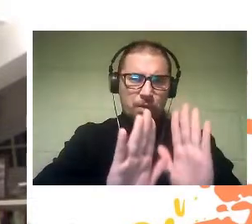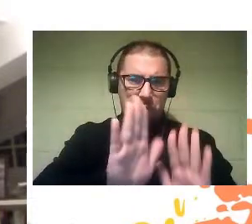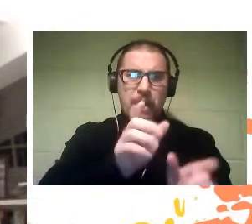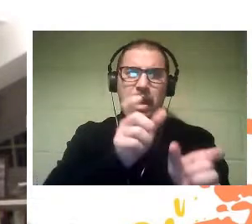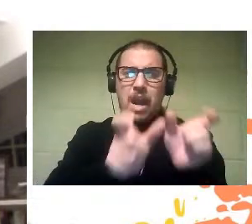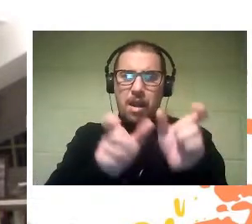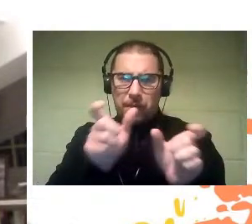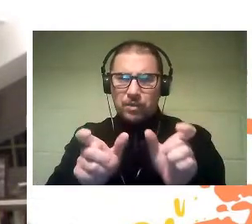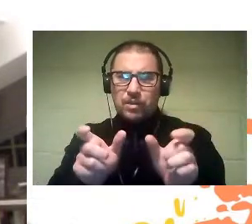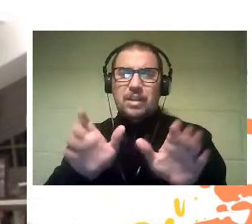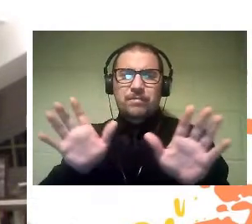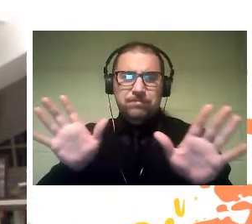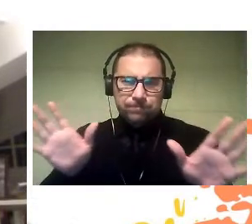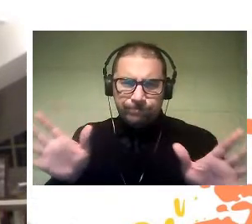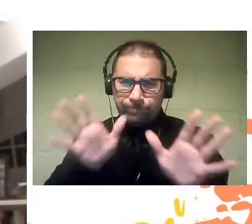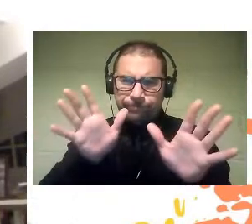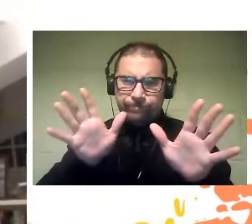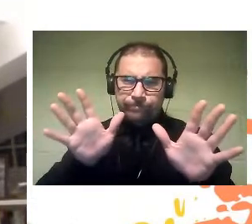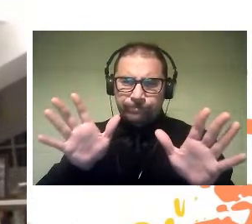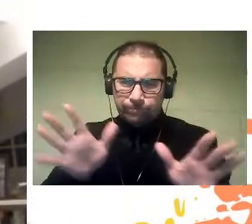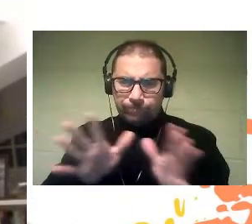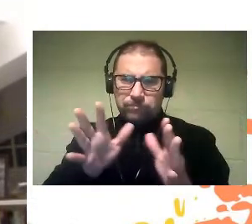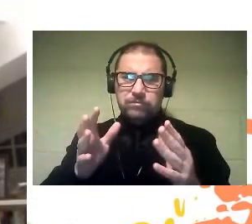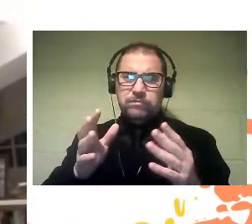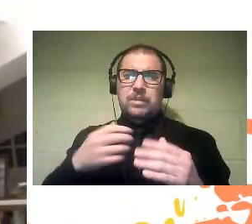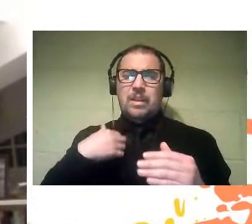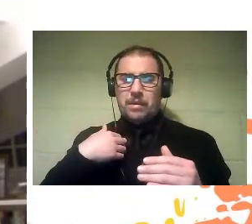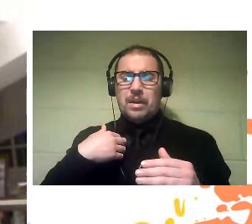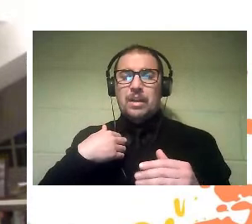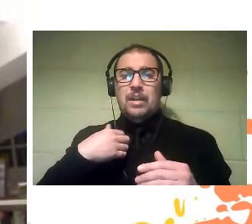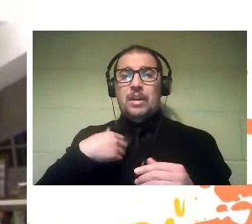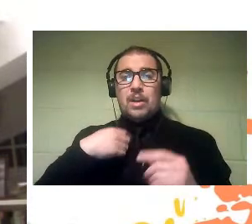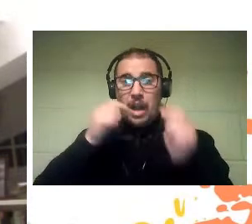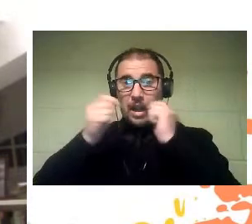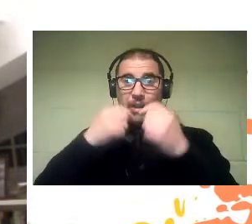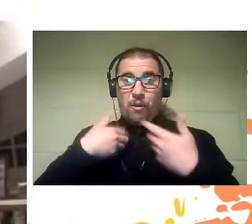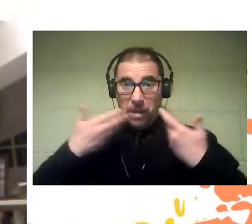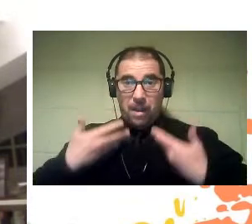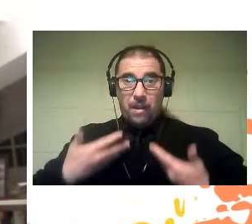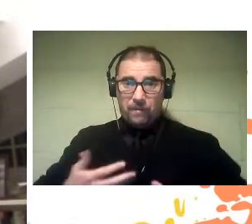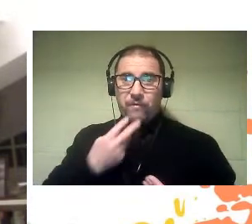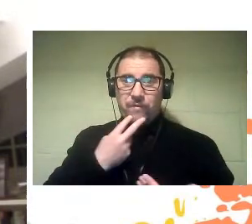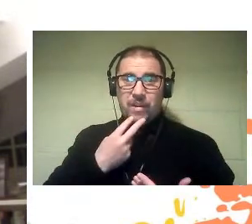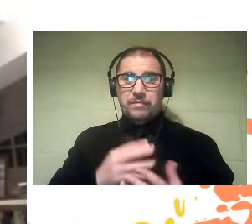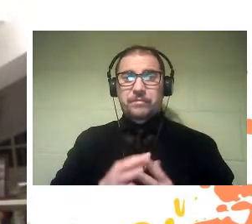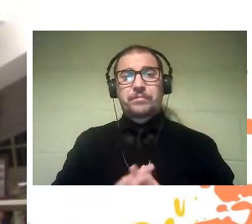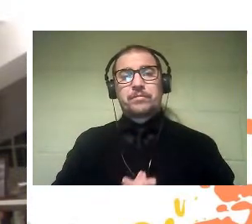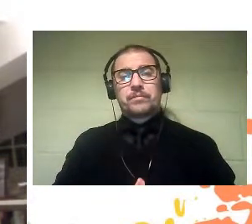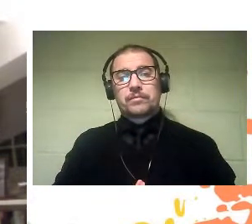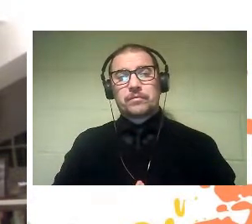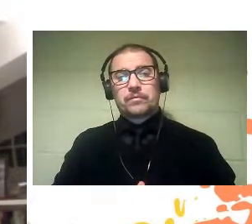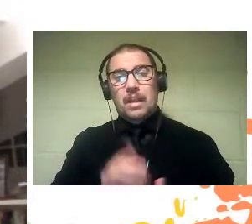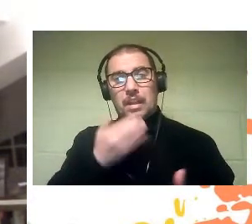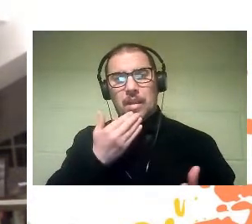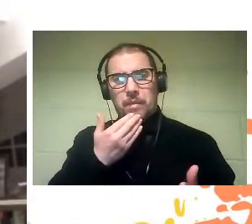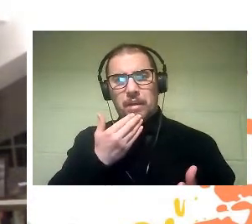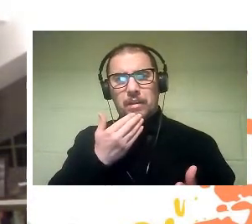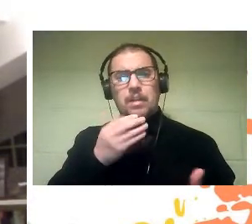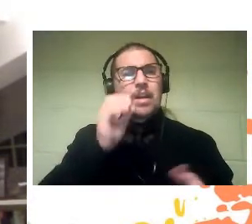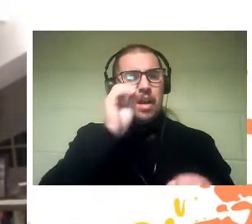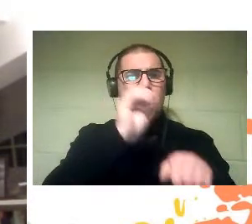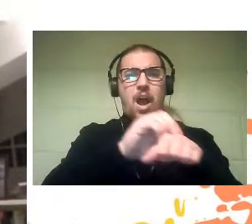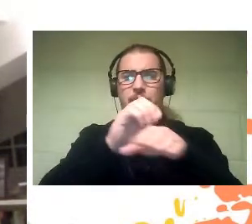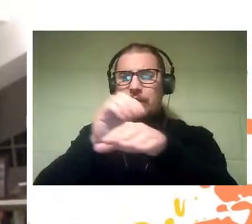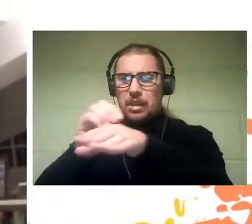con tanto esfuerzo y poniendo en peligro su propio bienestar. También les quiero